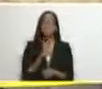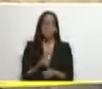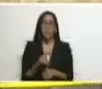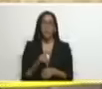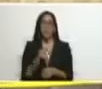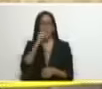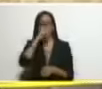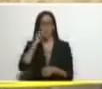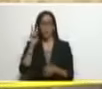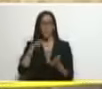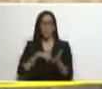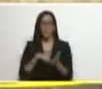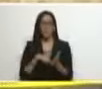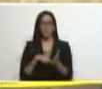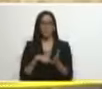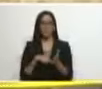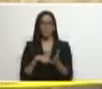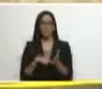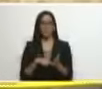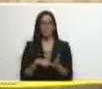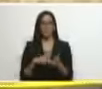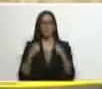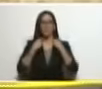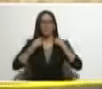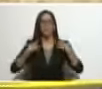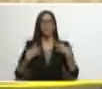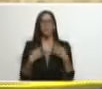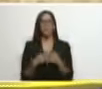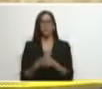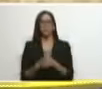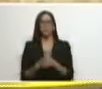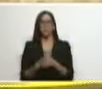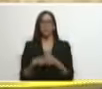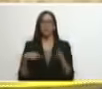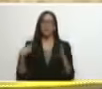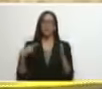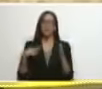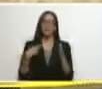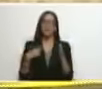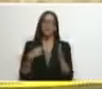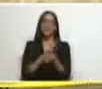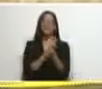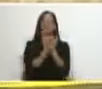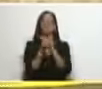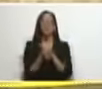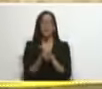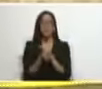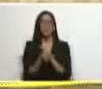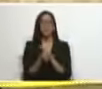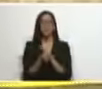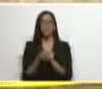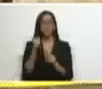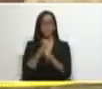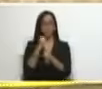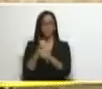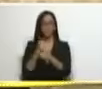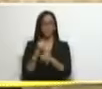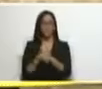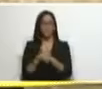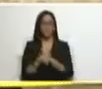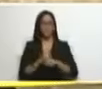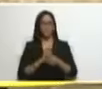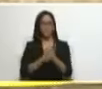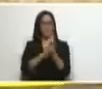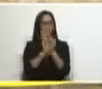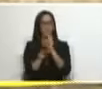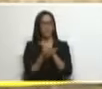del año 2000, el famoso referéndum sindical para impulsar las transformaciones del mundo sindical,